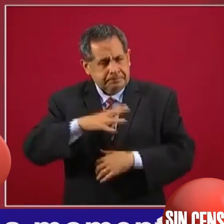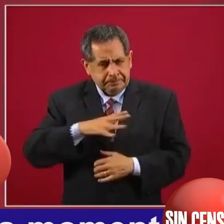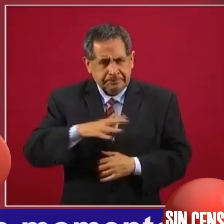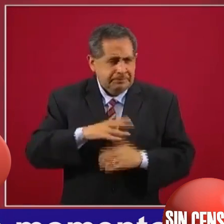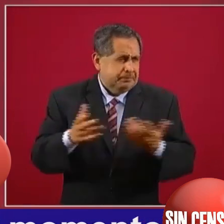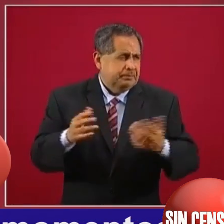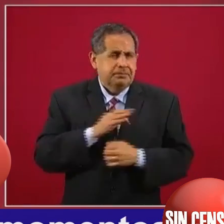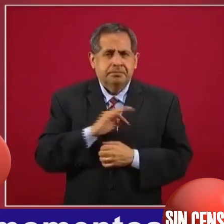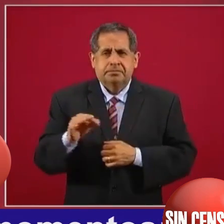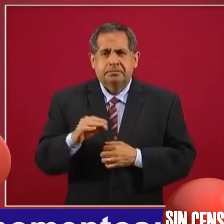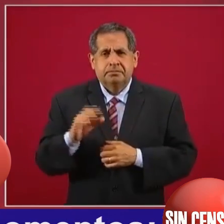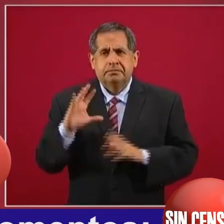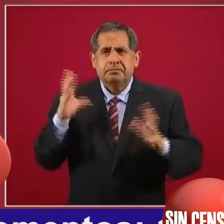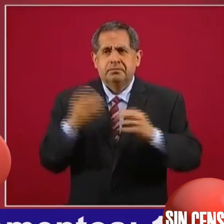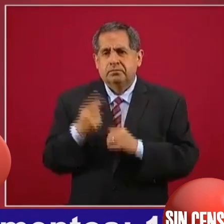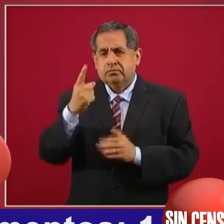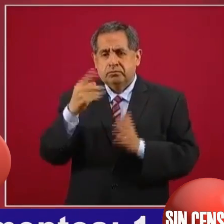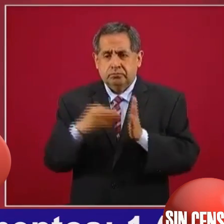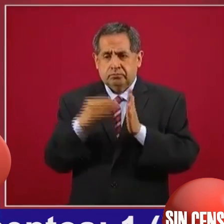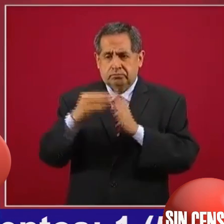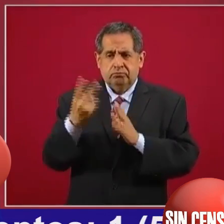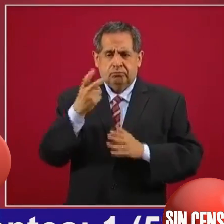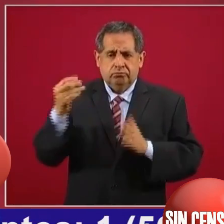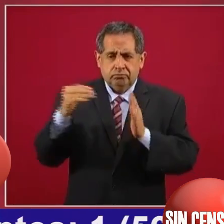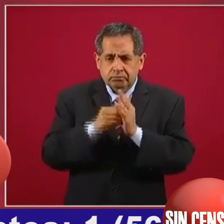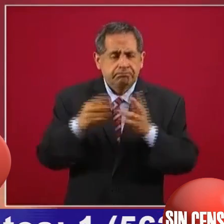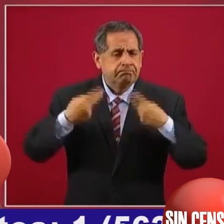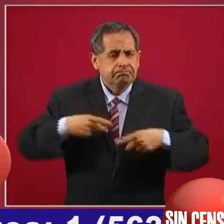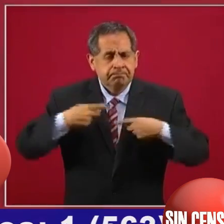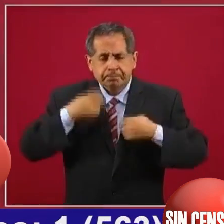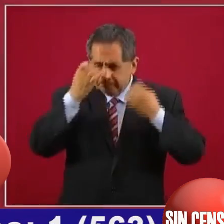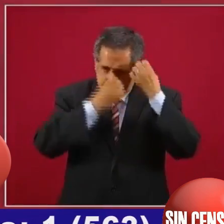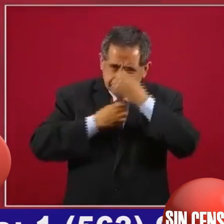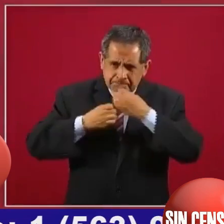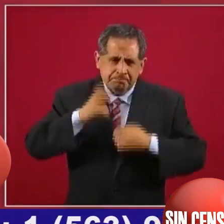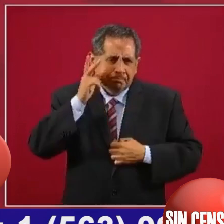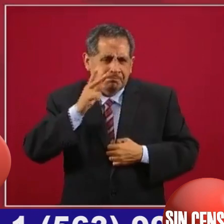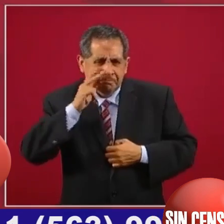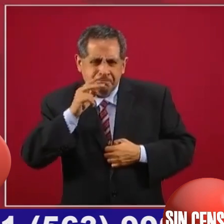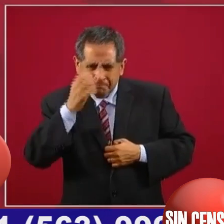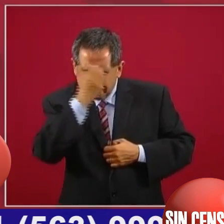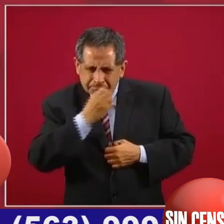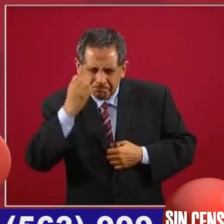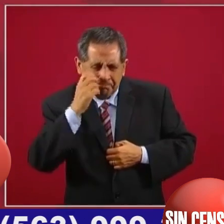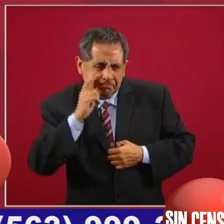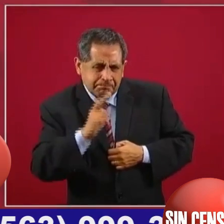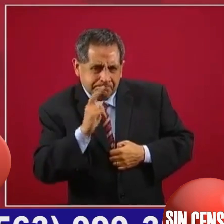ya casi 1.200.000 pruebas realizadas, son las que presentamos siempre en la primera